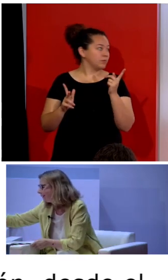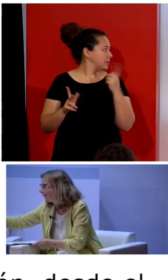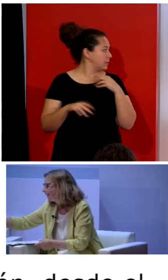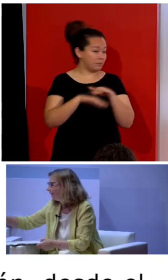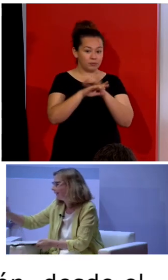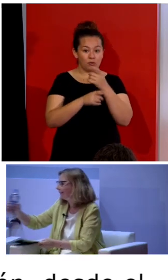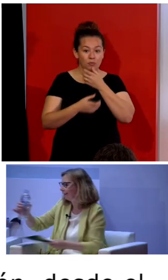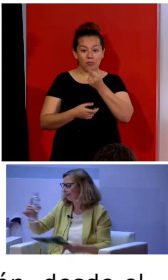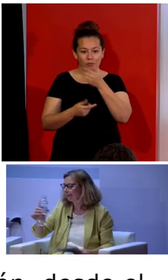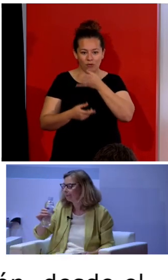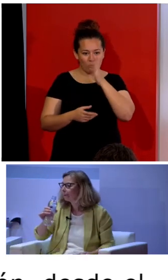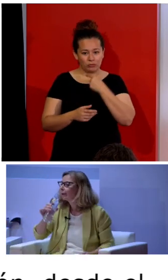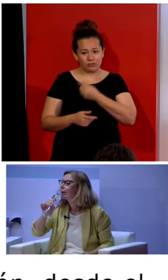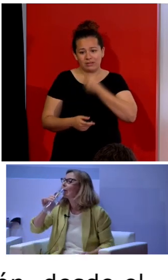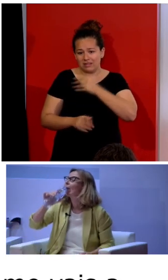tengo una sed. Gracias.